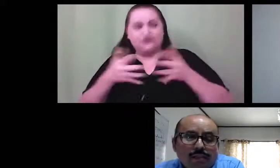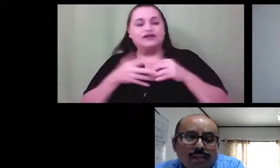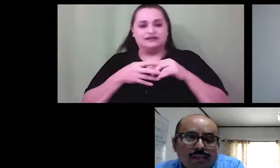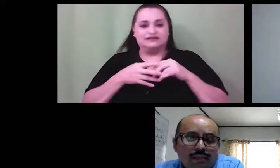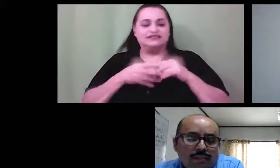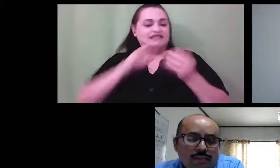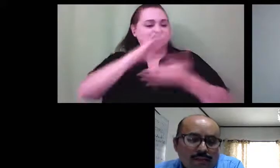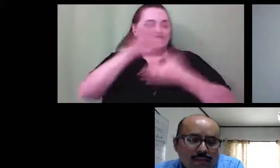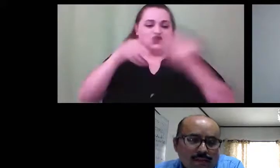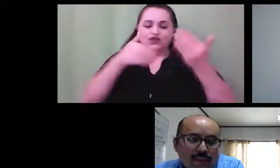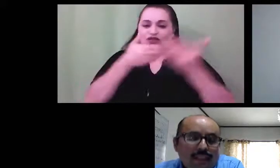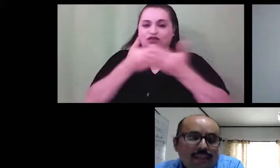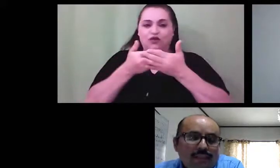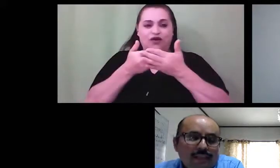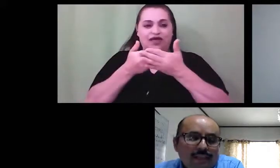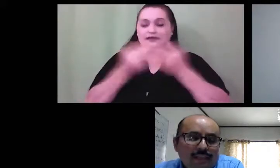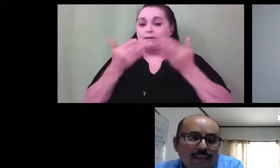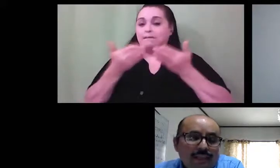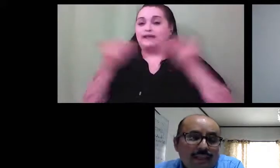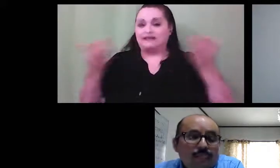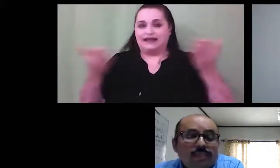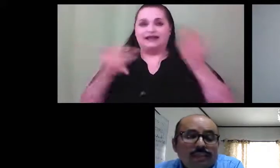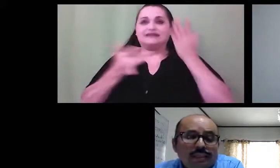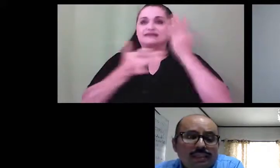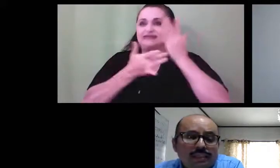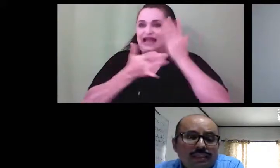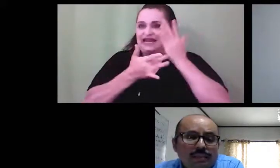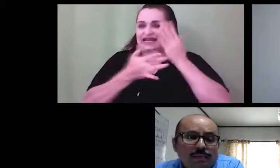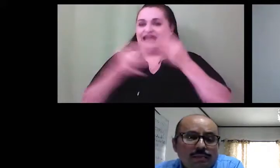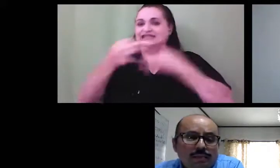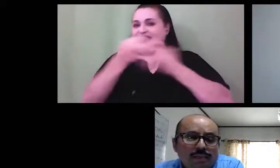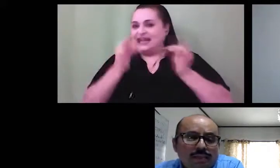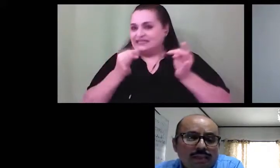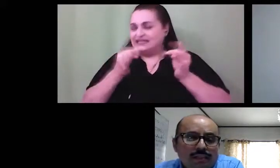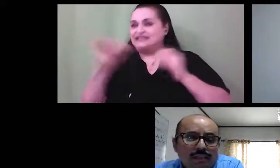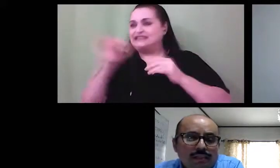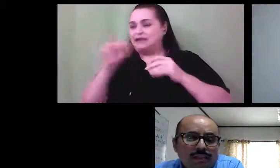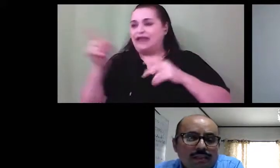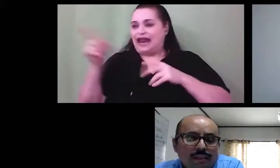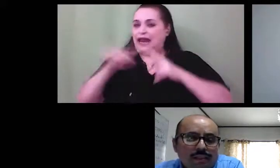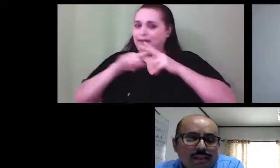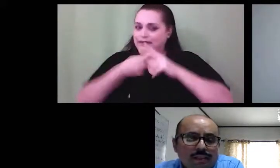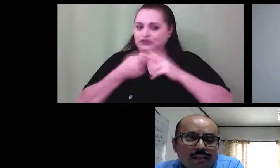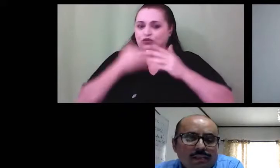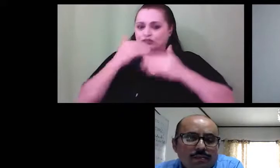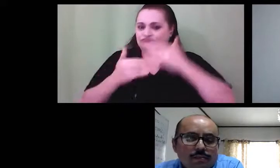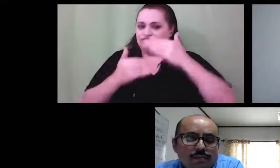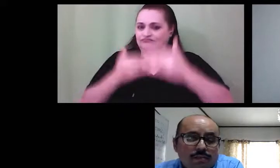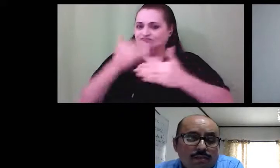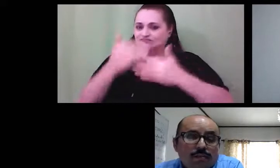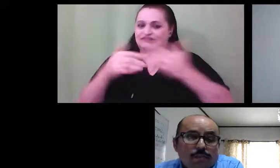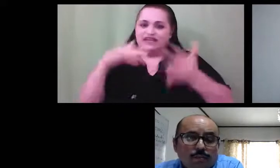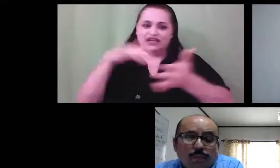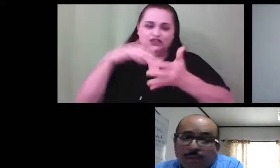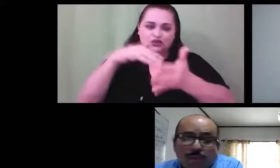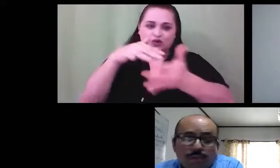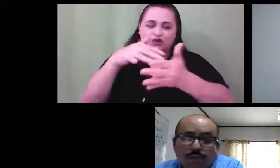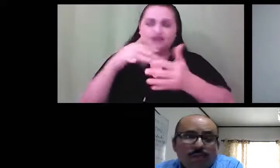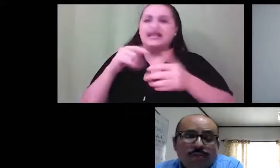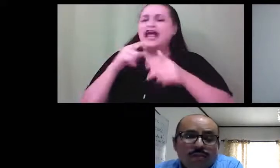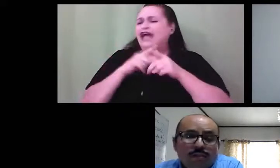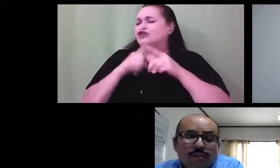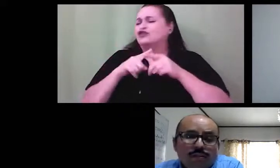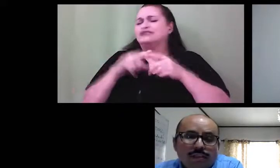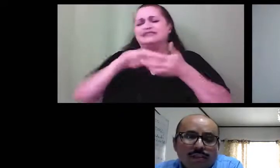de todas las materias técnicas y de los talleres que ya comenzaba él a llevar, talleres introductorios. Entonces fue un